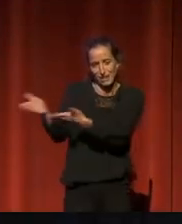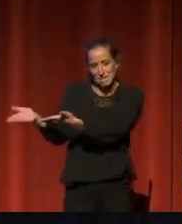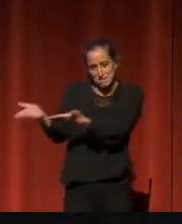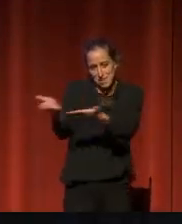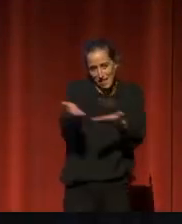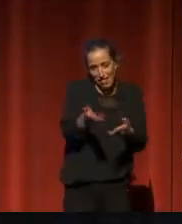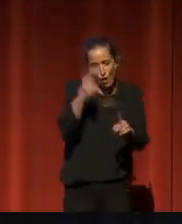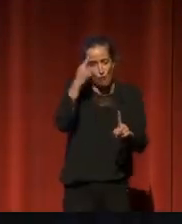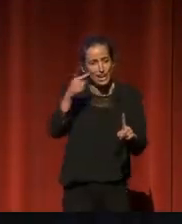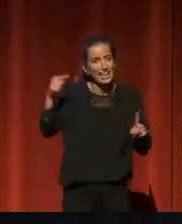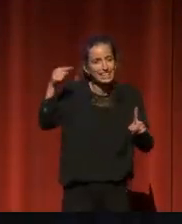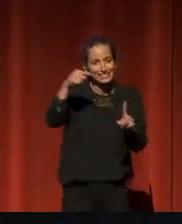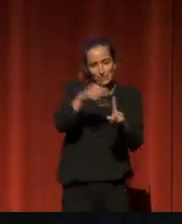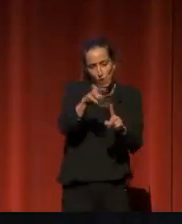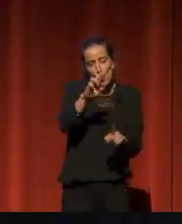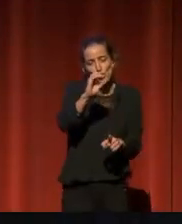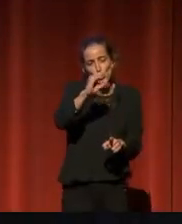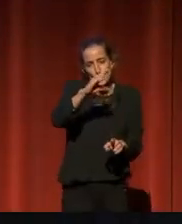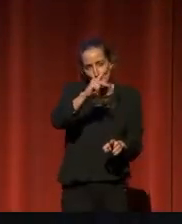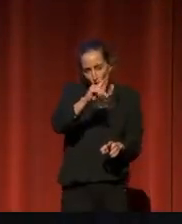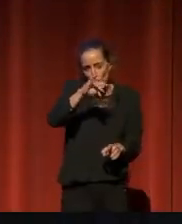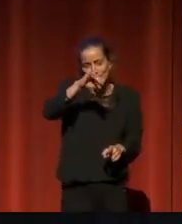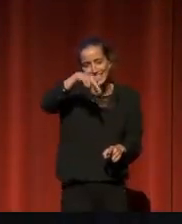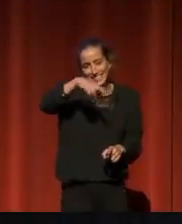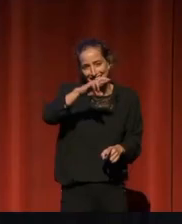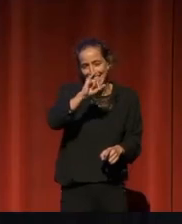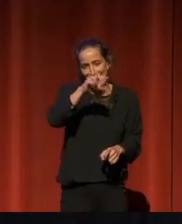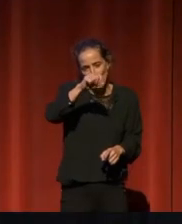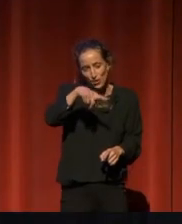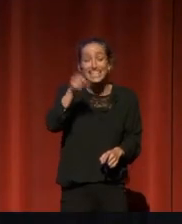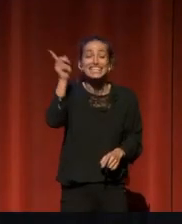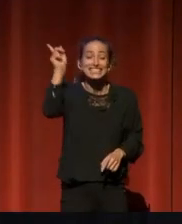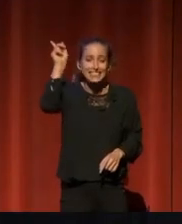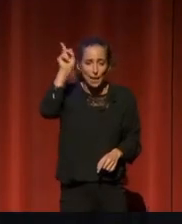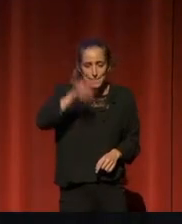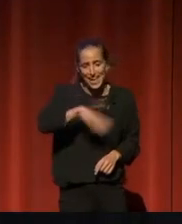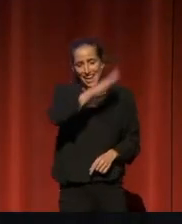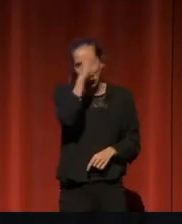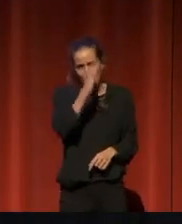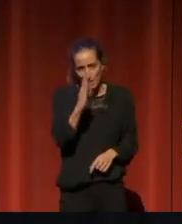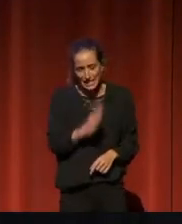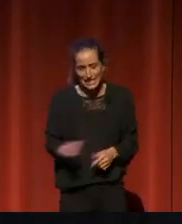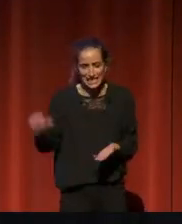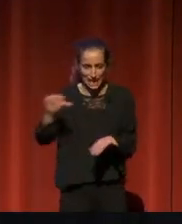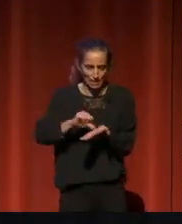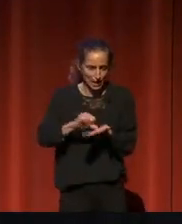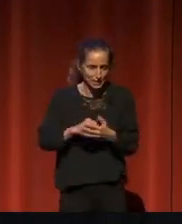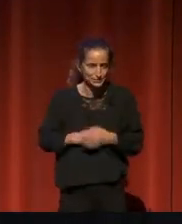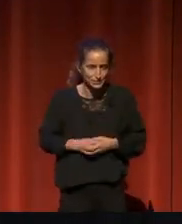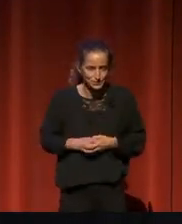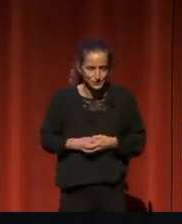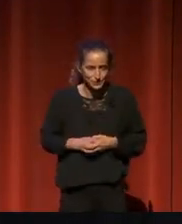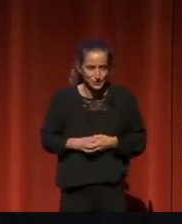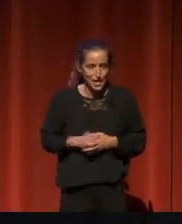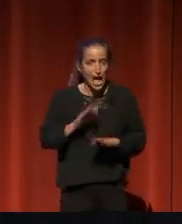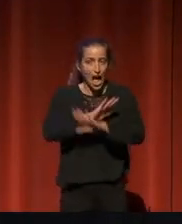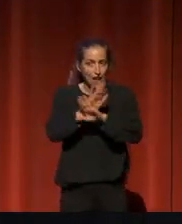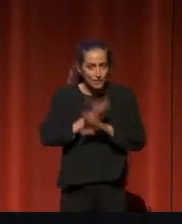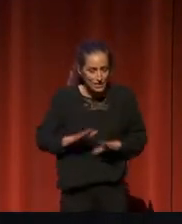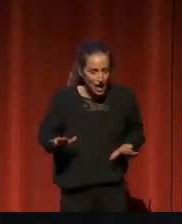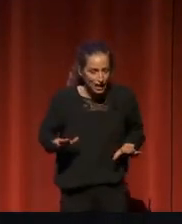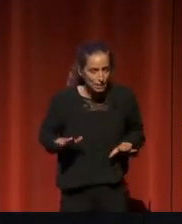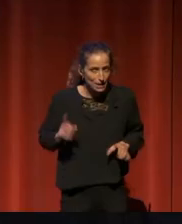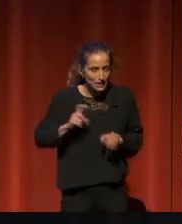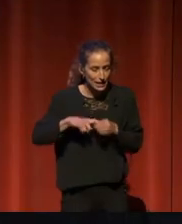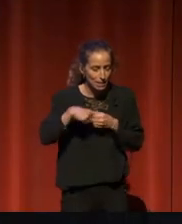Lisboa e también en rí de Janeiro eh después de esta participación ha sido tan bueno